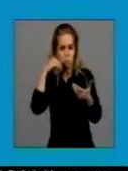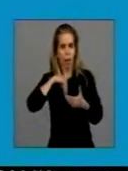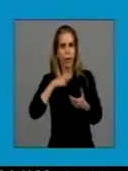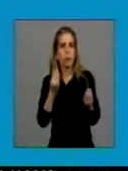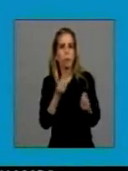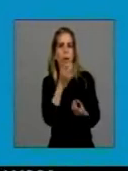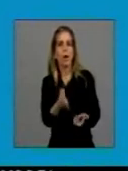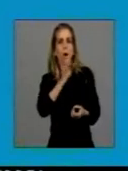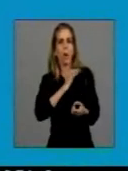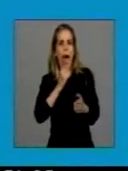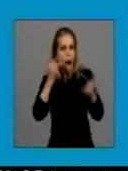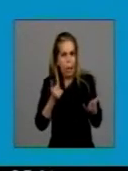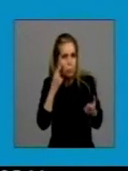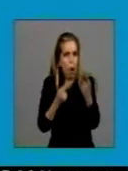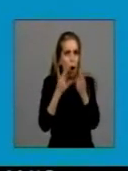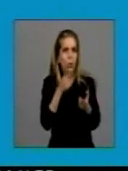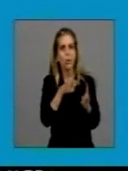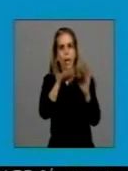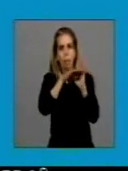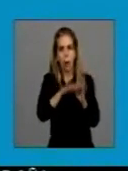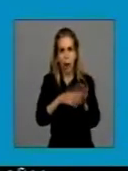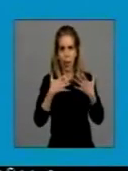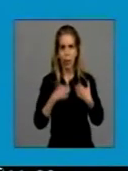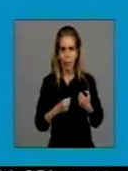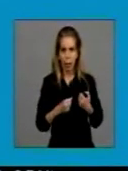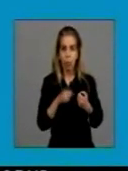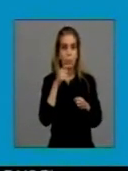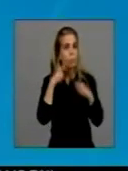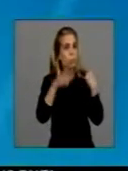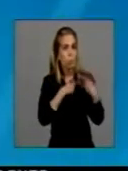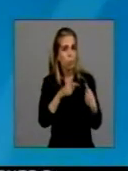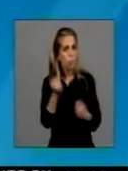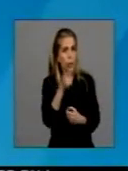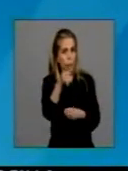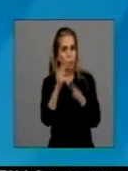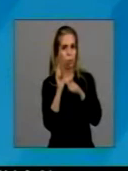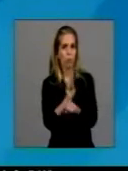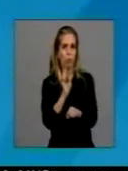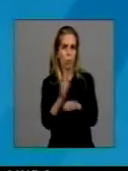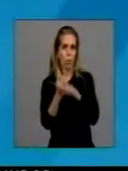y consultar al sistema de salud. Por eso, seguí cuidándote.